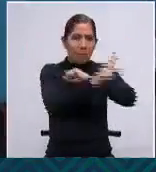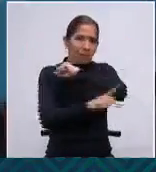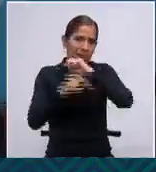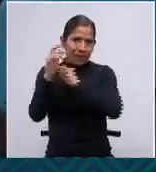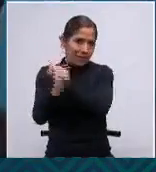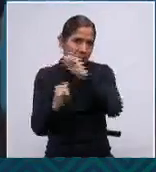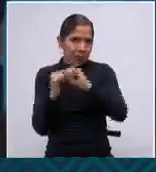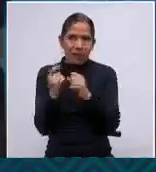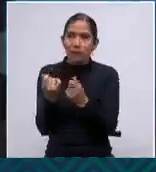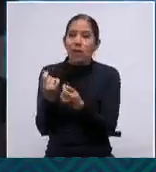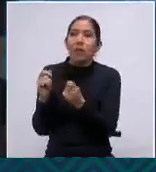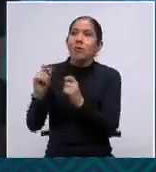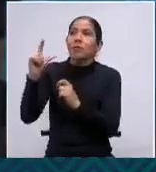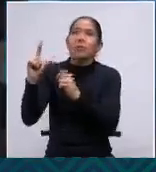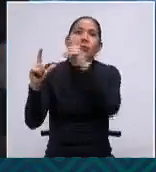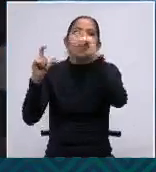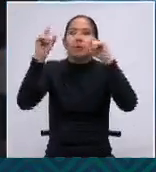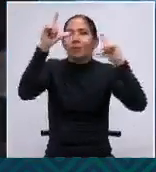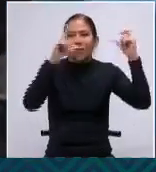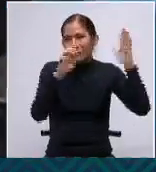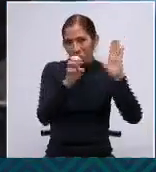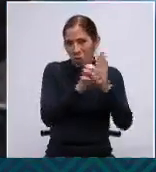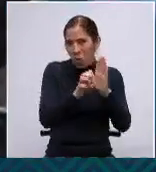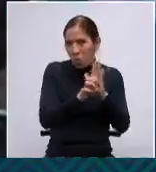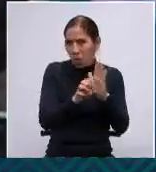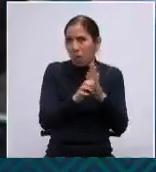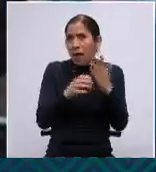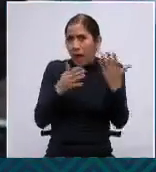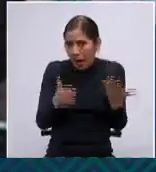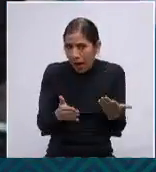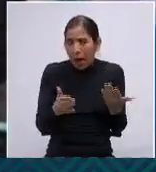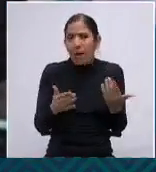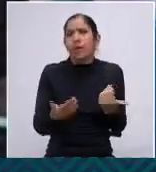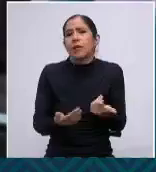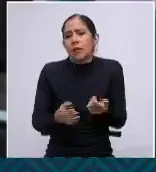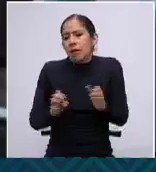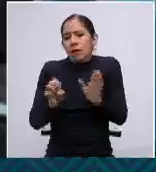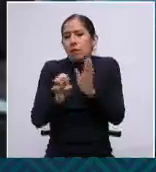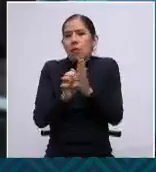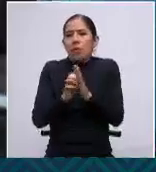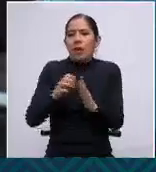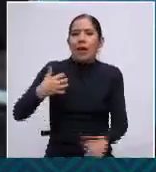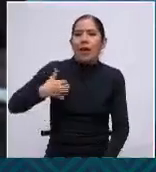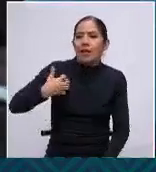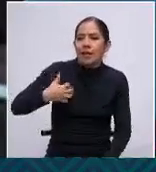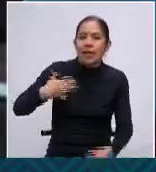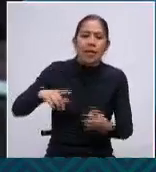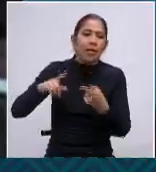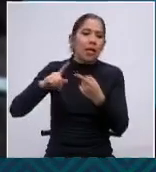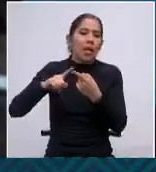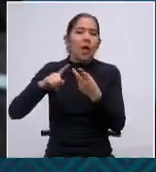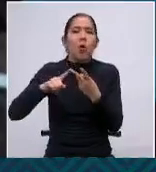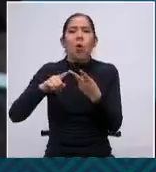aumento permanente de combustible, como sucede en economías indexadas, como es el caso de la Argentina, el caso de